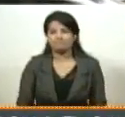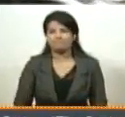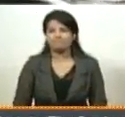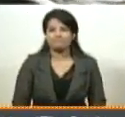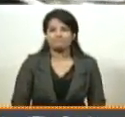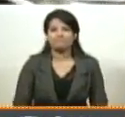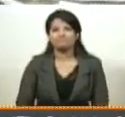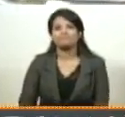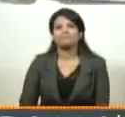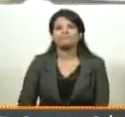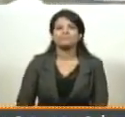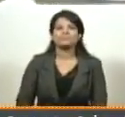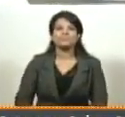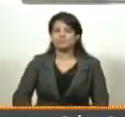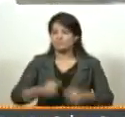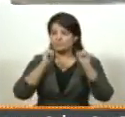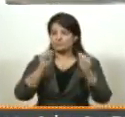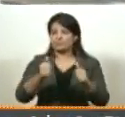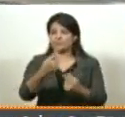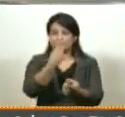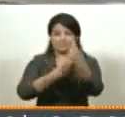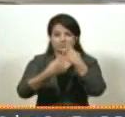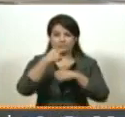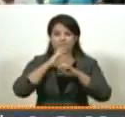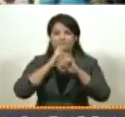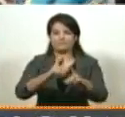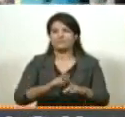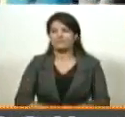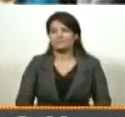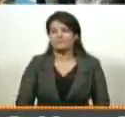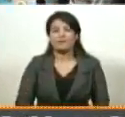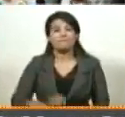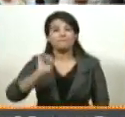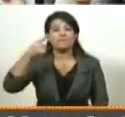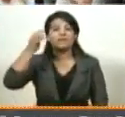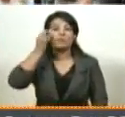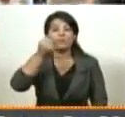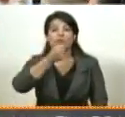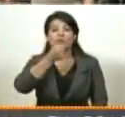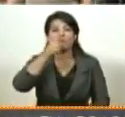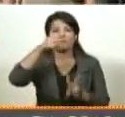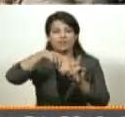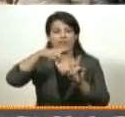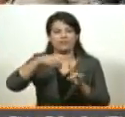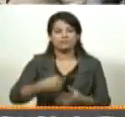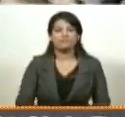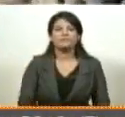Se da inicio al ciclo de preguntas y respuestas con Mariana Mata, venezolana de televisión.